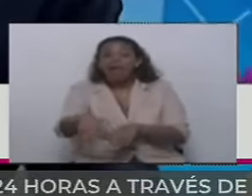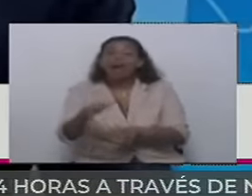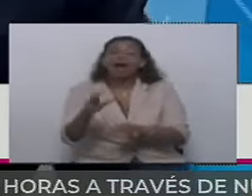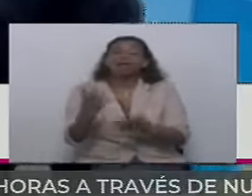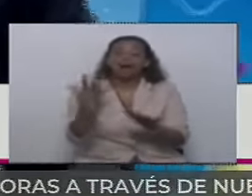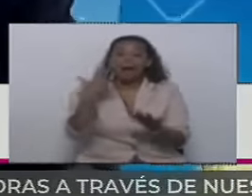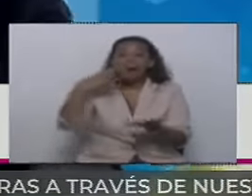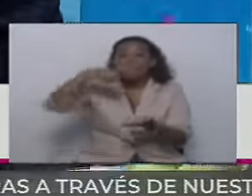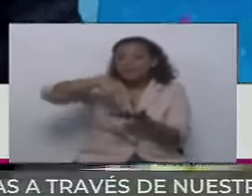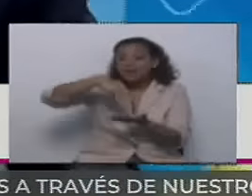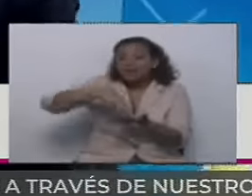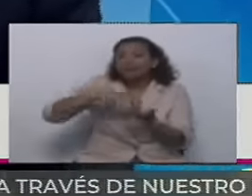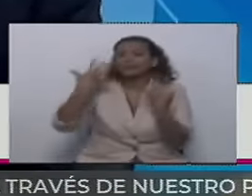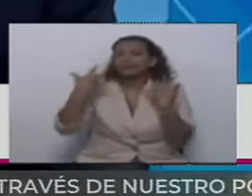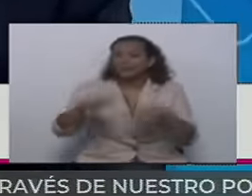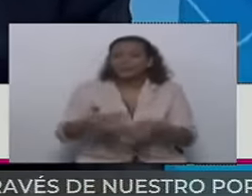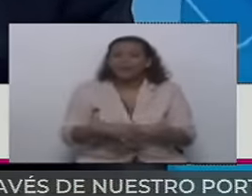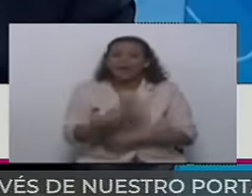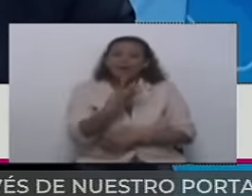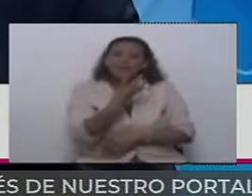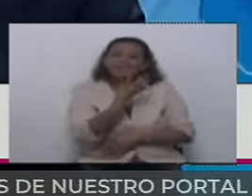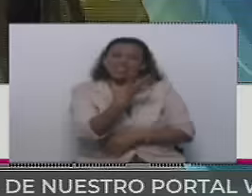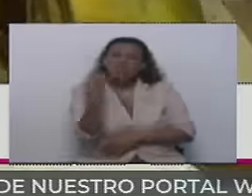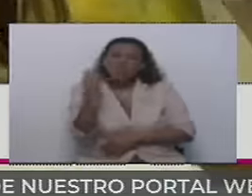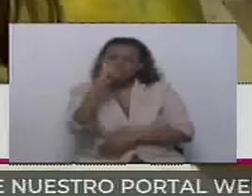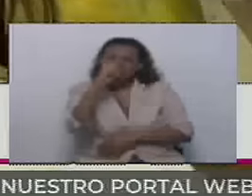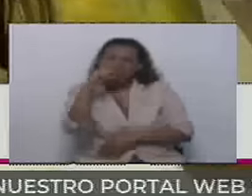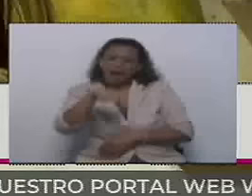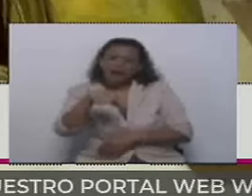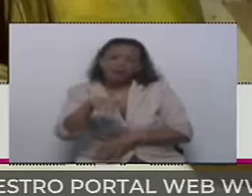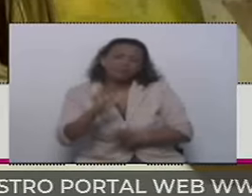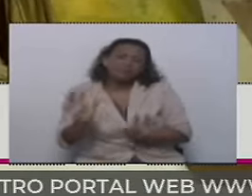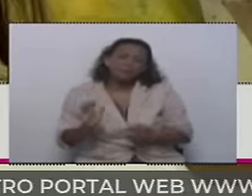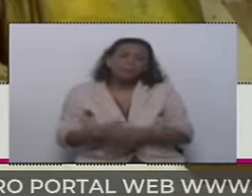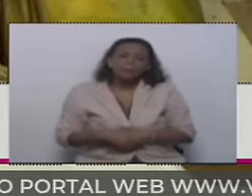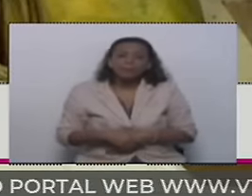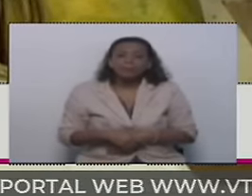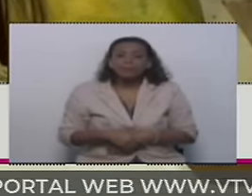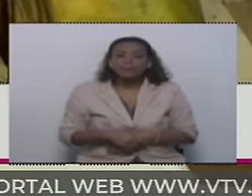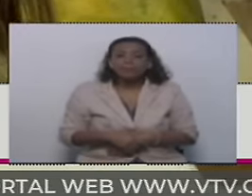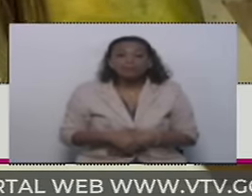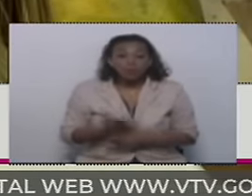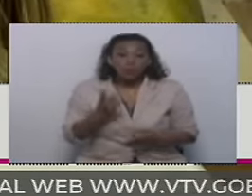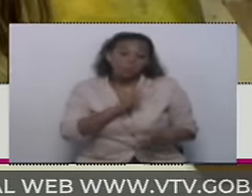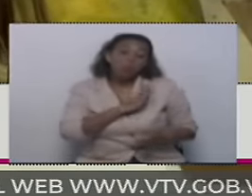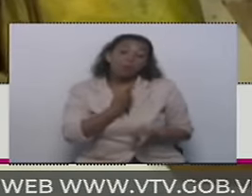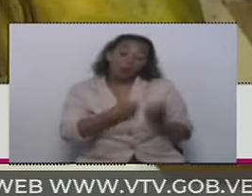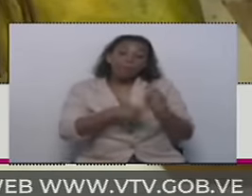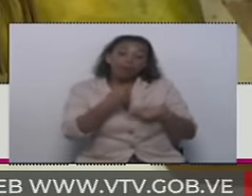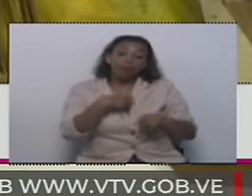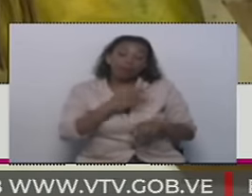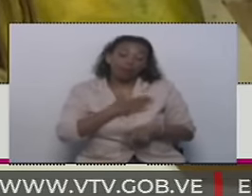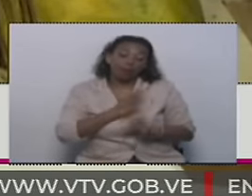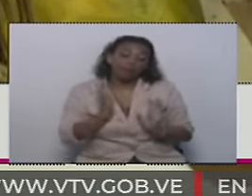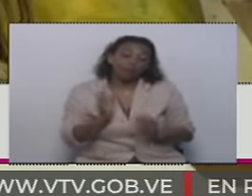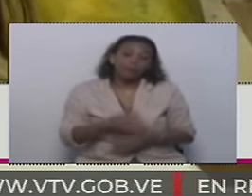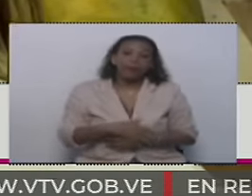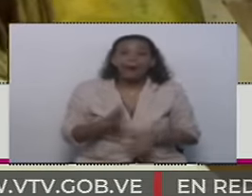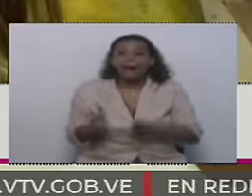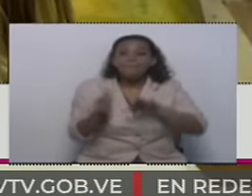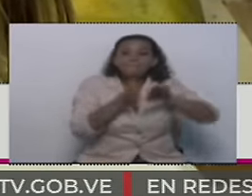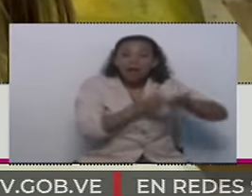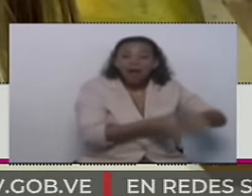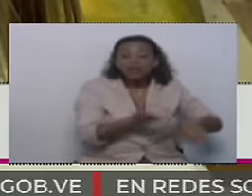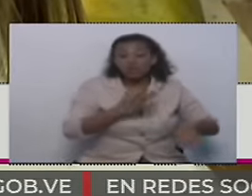Dolorita. Tengo casi como 50 años aquí. ¿Y tienes tu bodega? Tengo mi bodega. Aparte de que yo